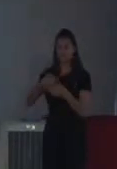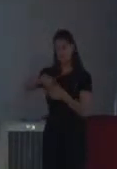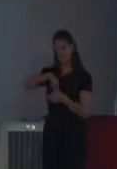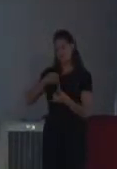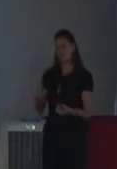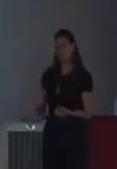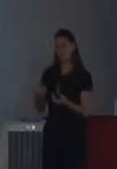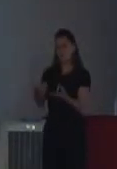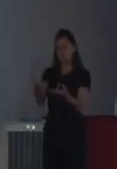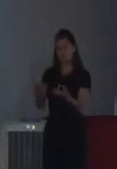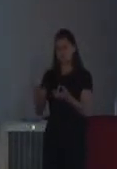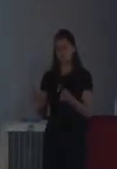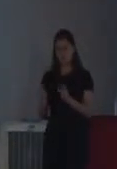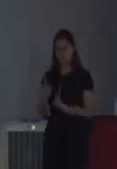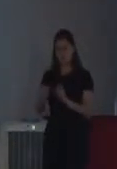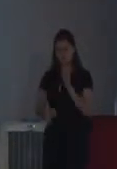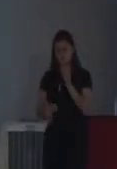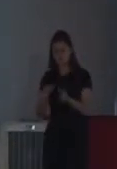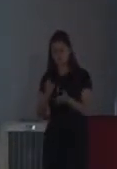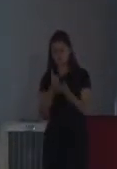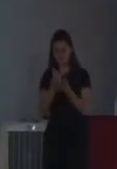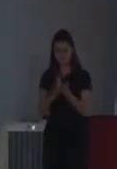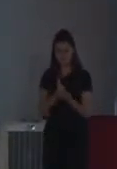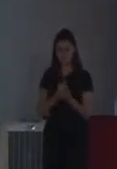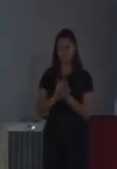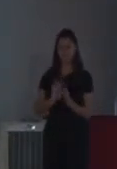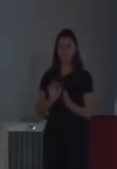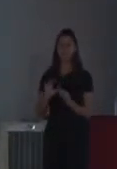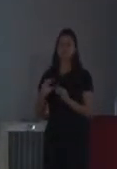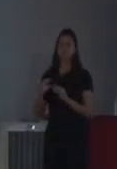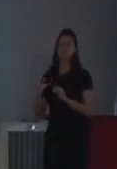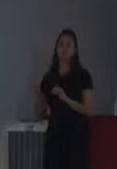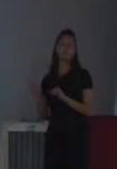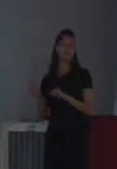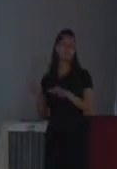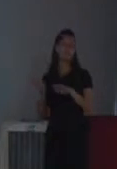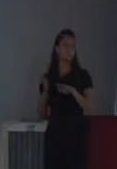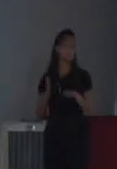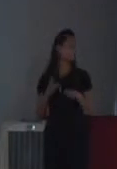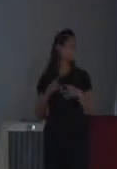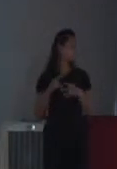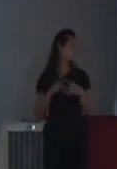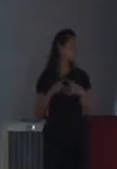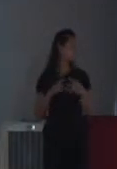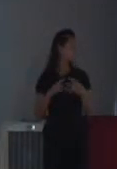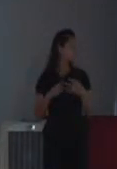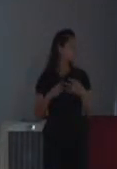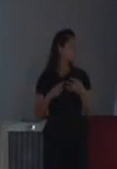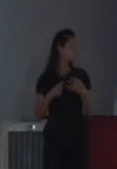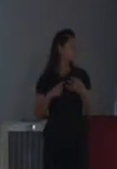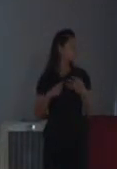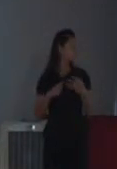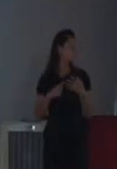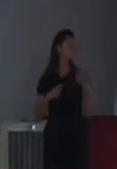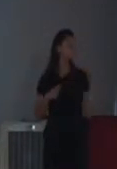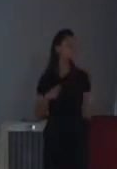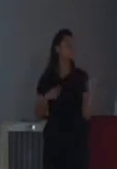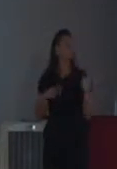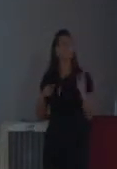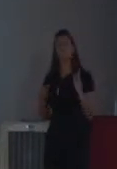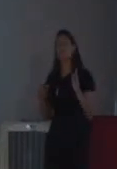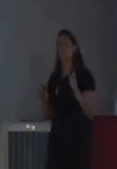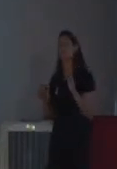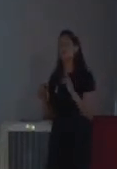lado, tenemos parte de los tratados, convenios, los